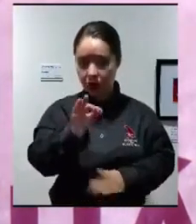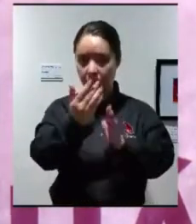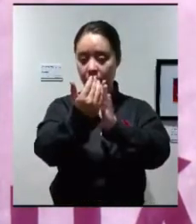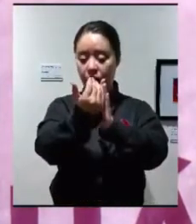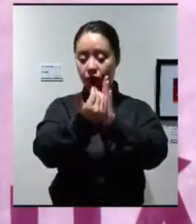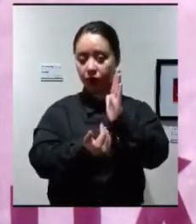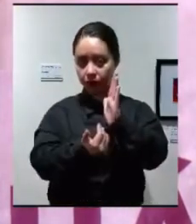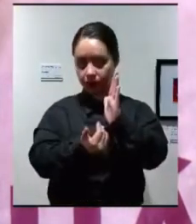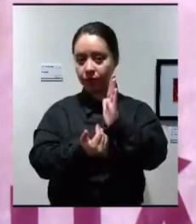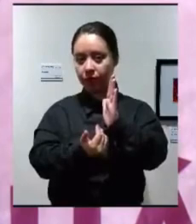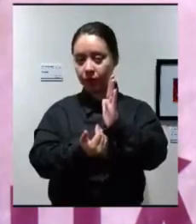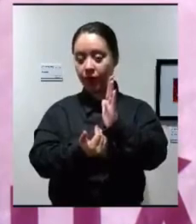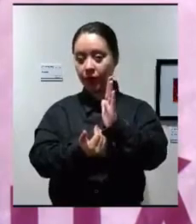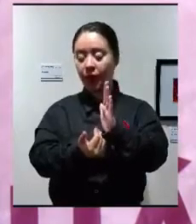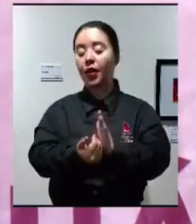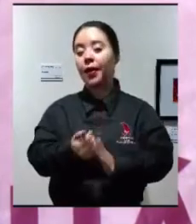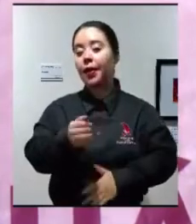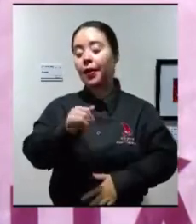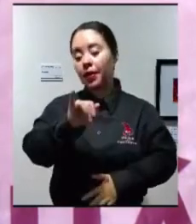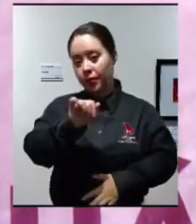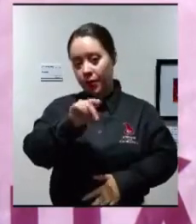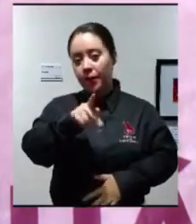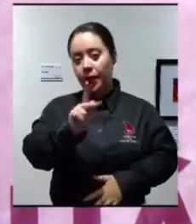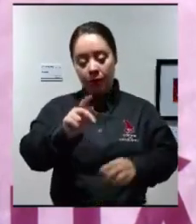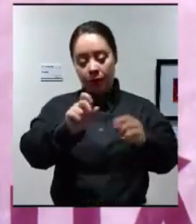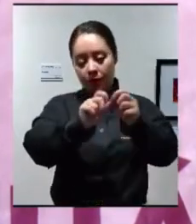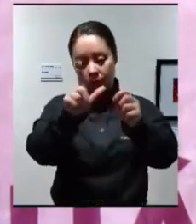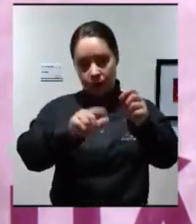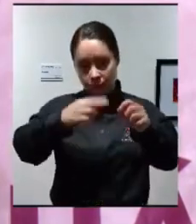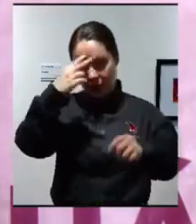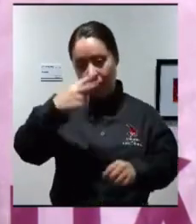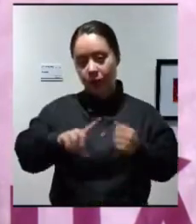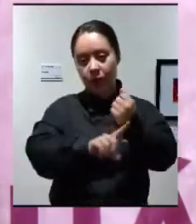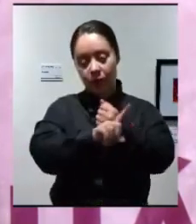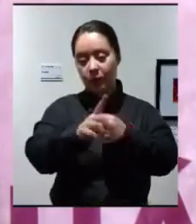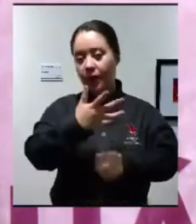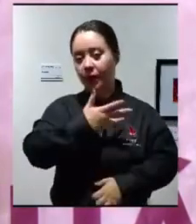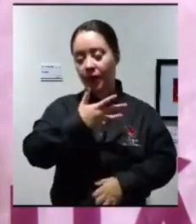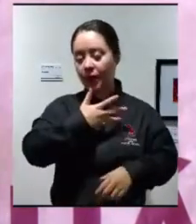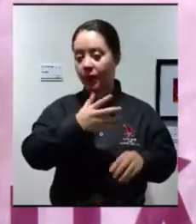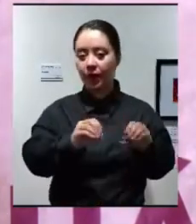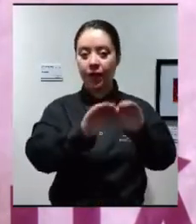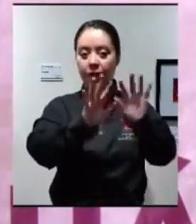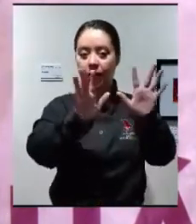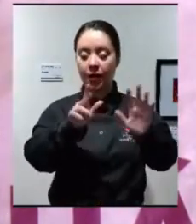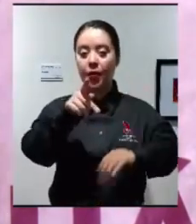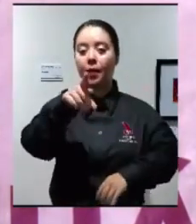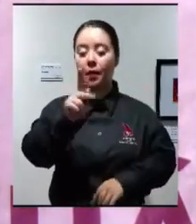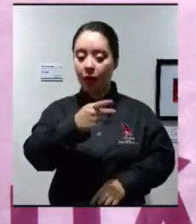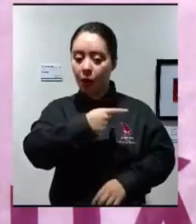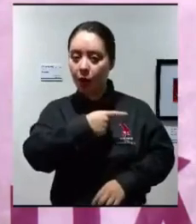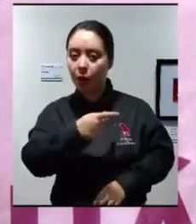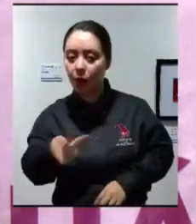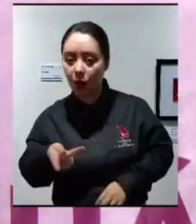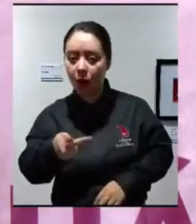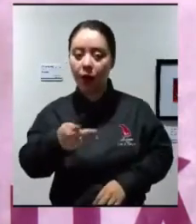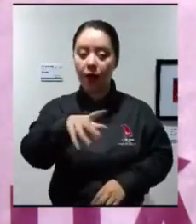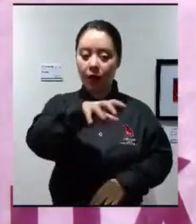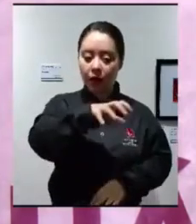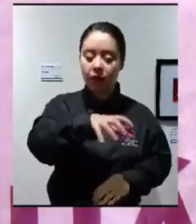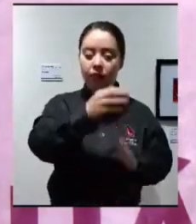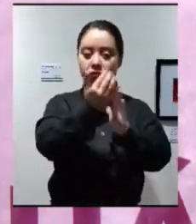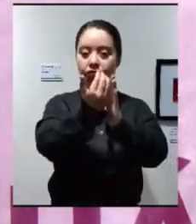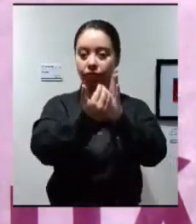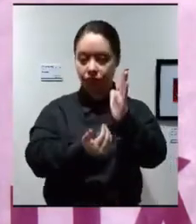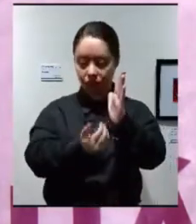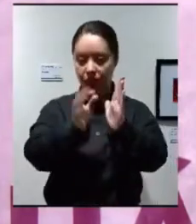este Claro que hay muchos problemas como siempre no hay rezagos en el país pero hay una reducción es el primer sexenio en muchos años que